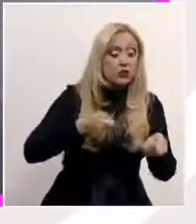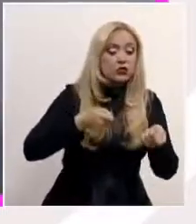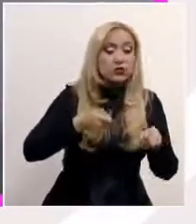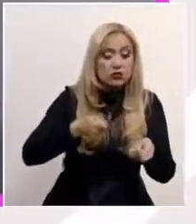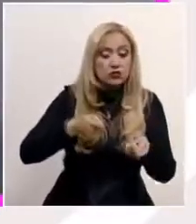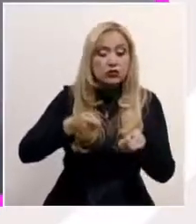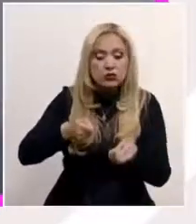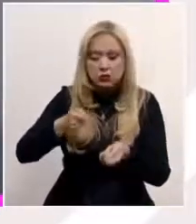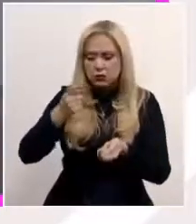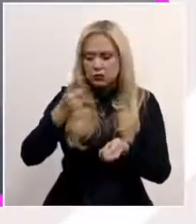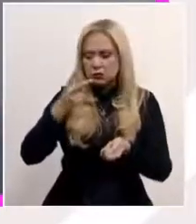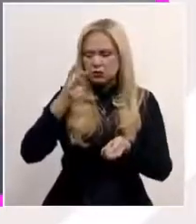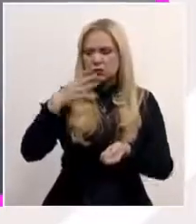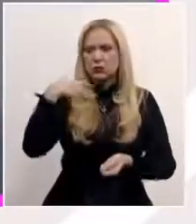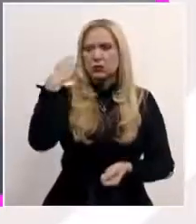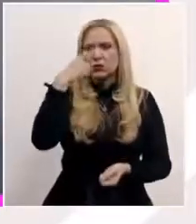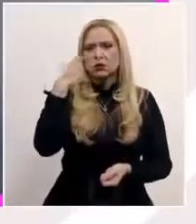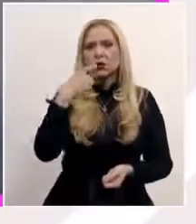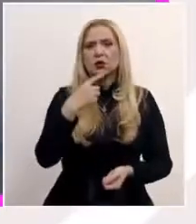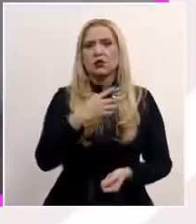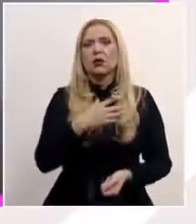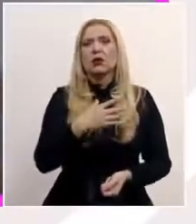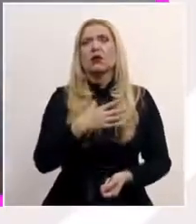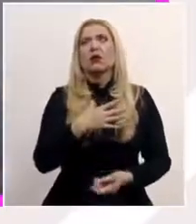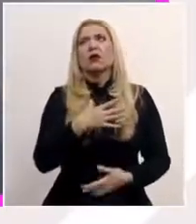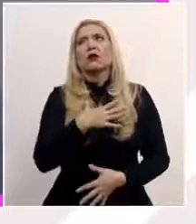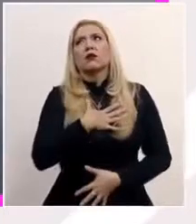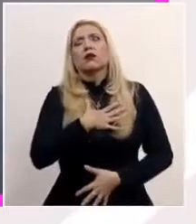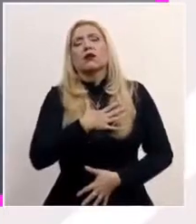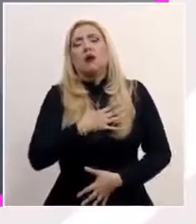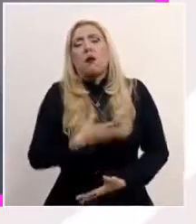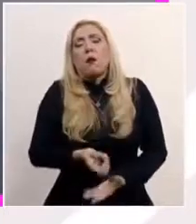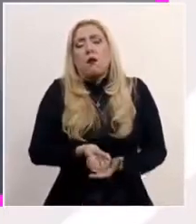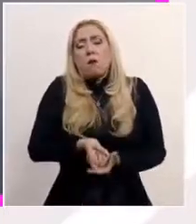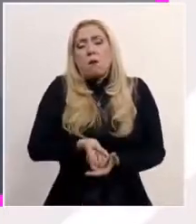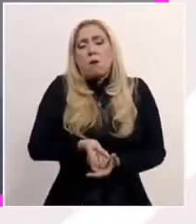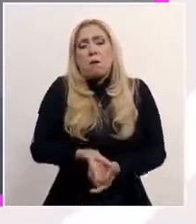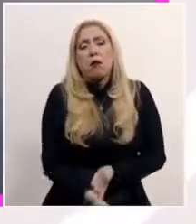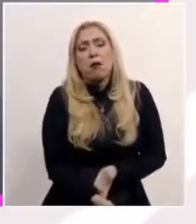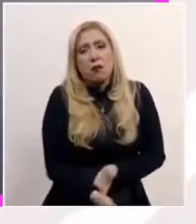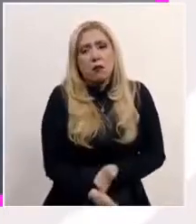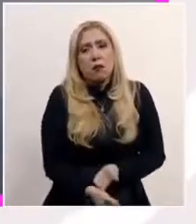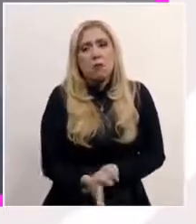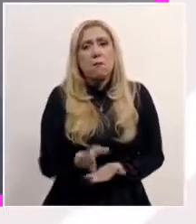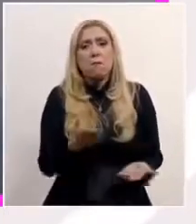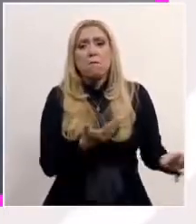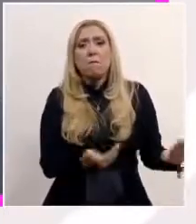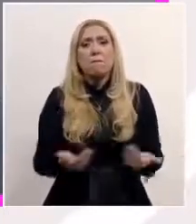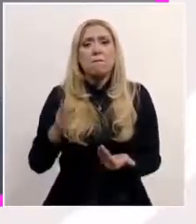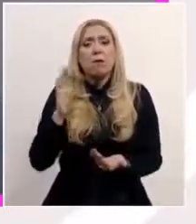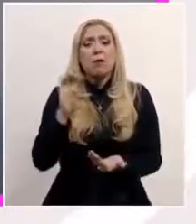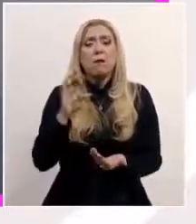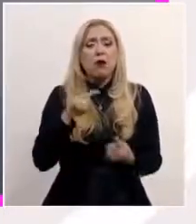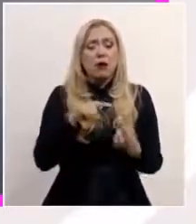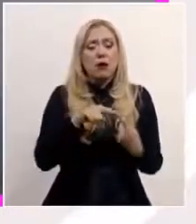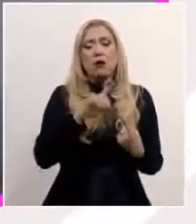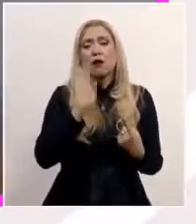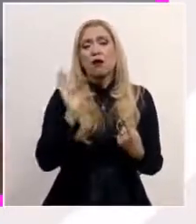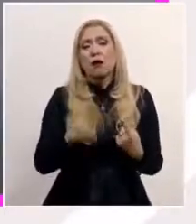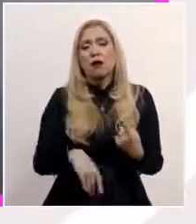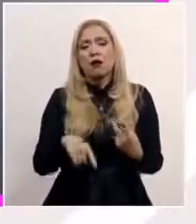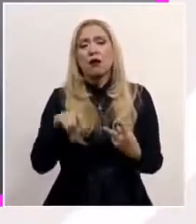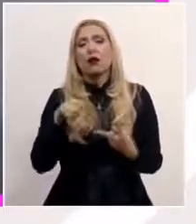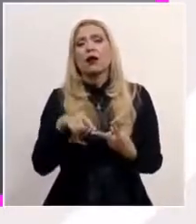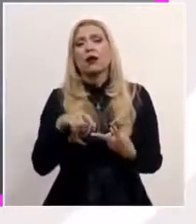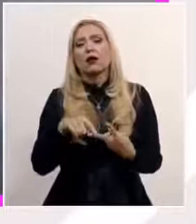las pocas horas, desgraciadamente, presentó expulsión de sus 2 bebés. Uno de ellos nació muerto y el